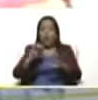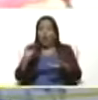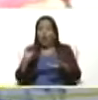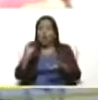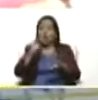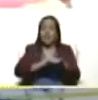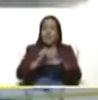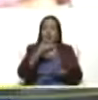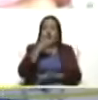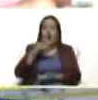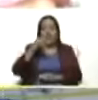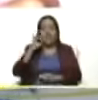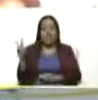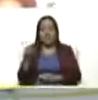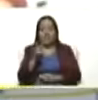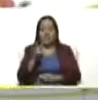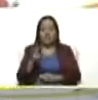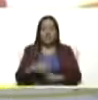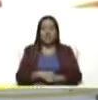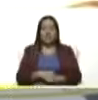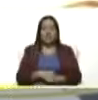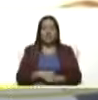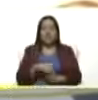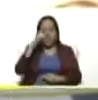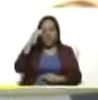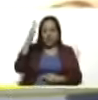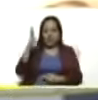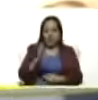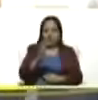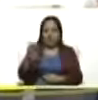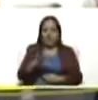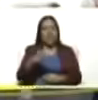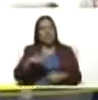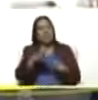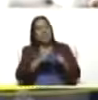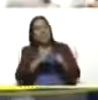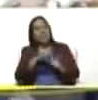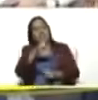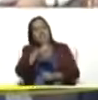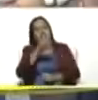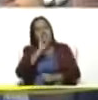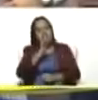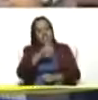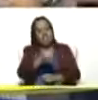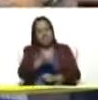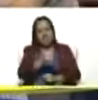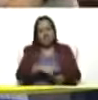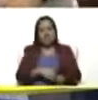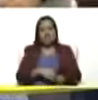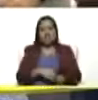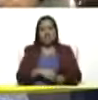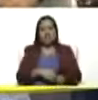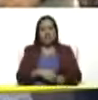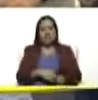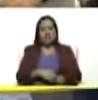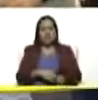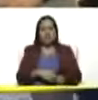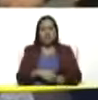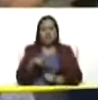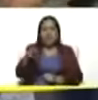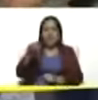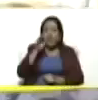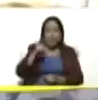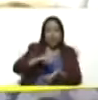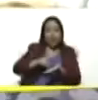el mejor café de Venezuela. Que Dios lo bendiga. ¿Dónde? ¿De dónde es ese café? Ese café viene